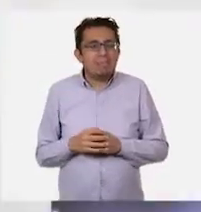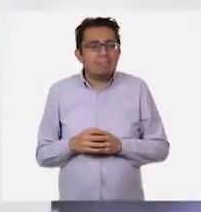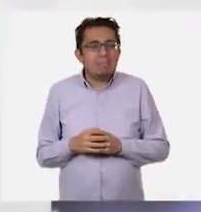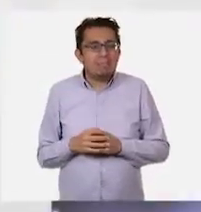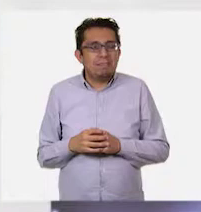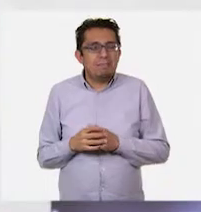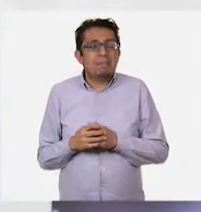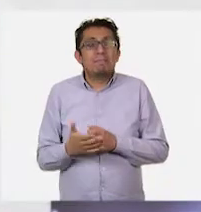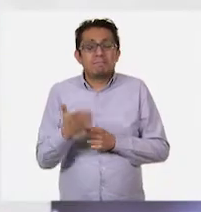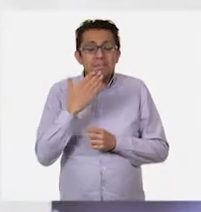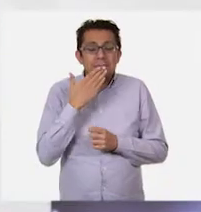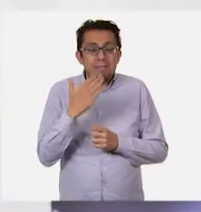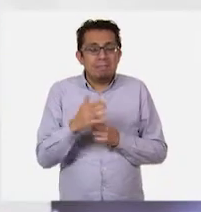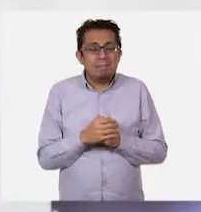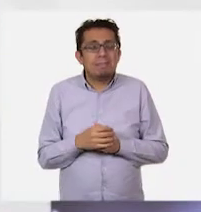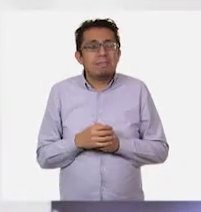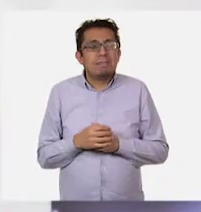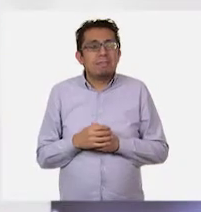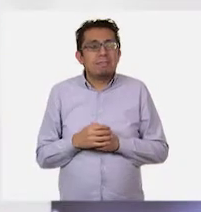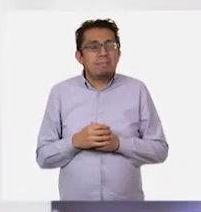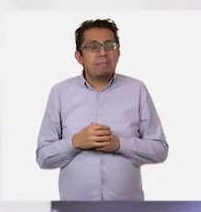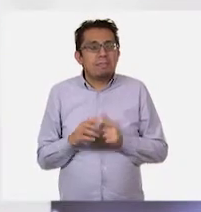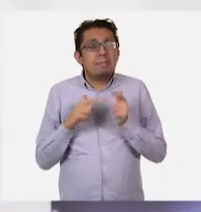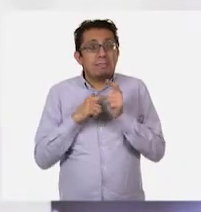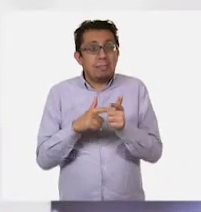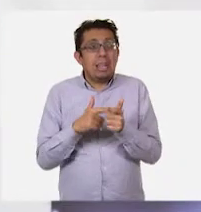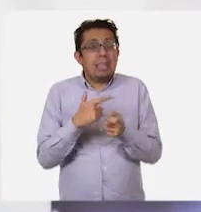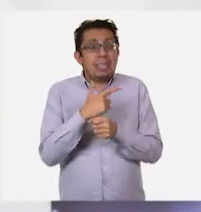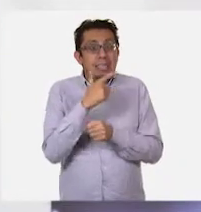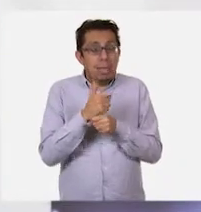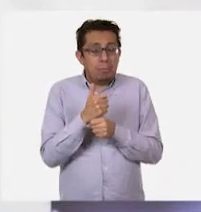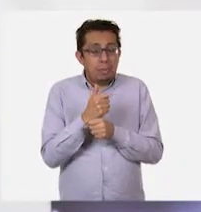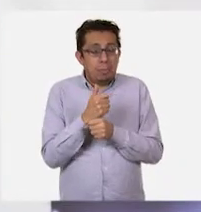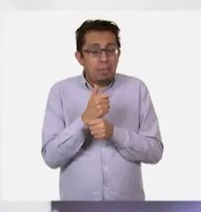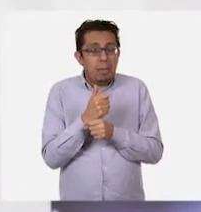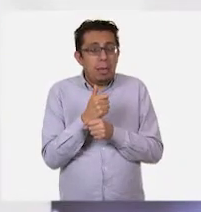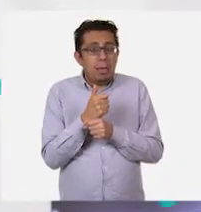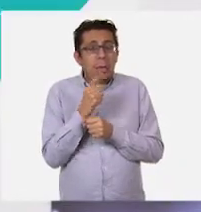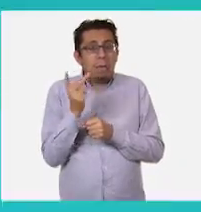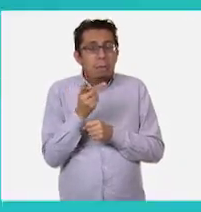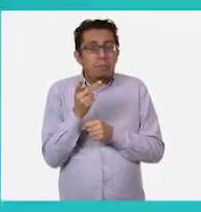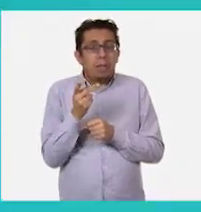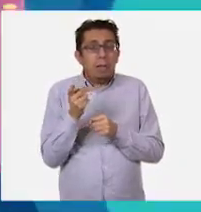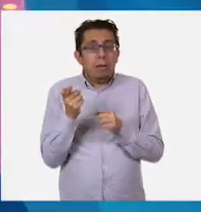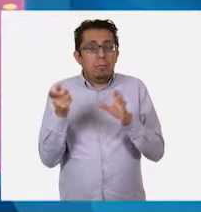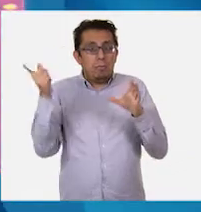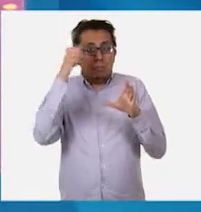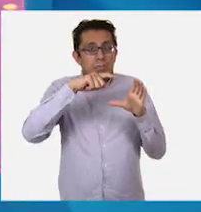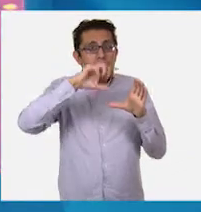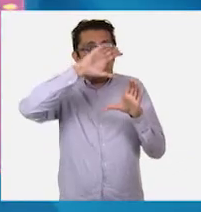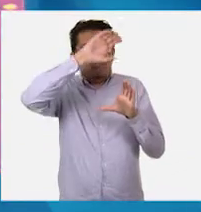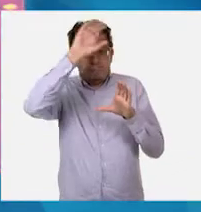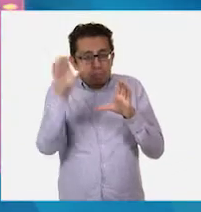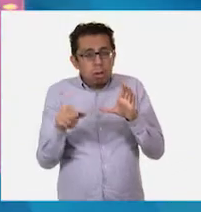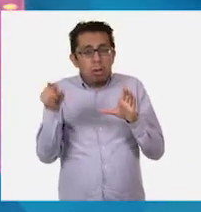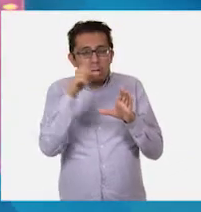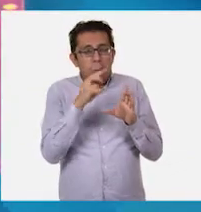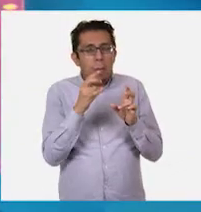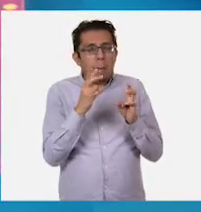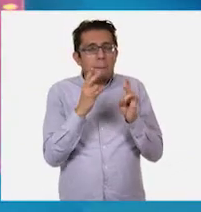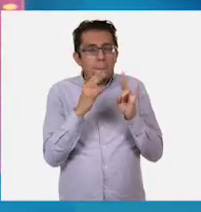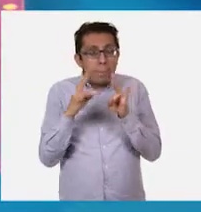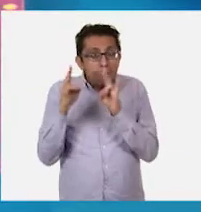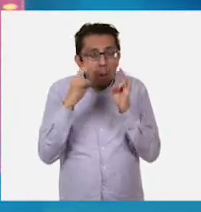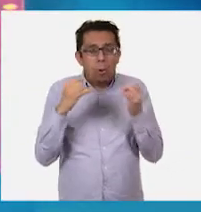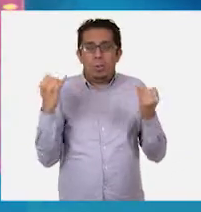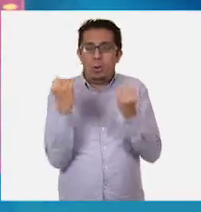Bien. Muy bien. Y continuamos con la 7ª pregunta. Gira la ruleta de la ciencia y ponte listo como